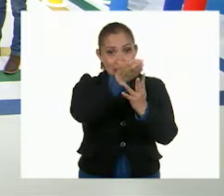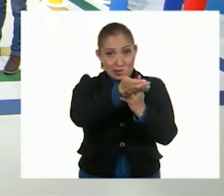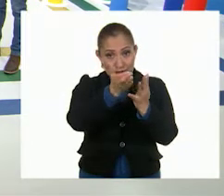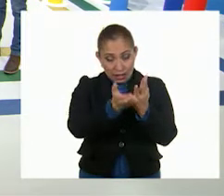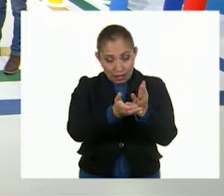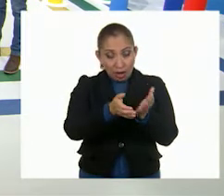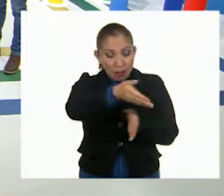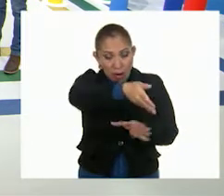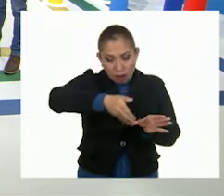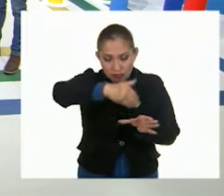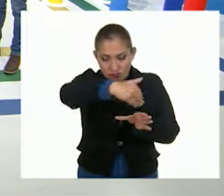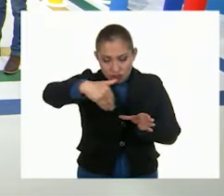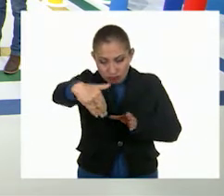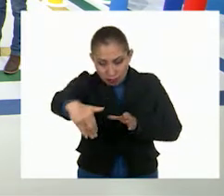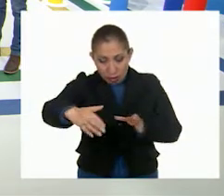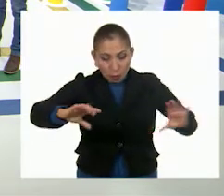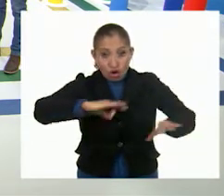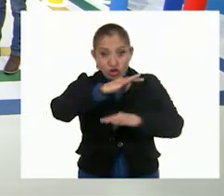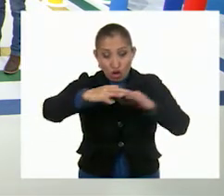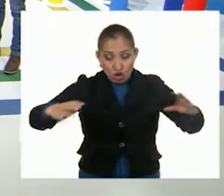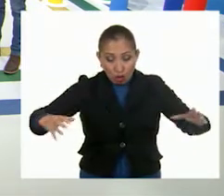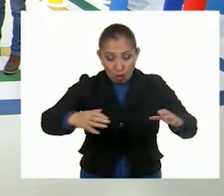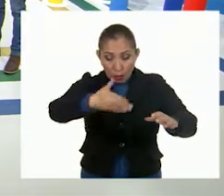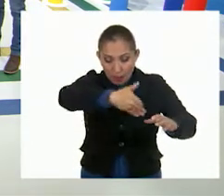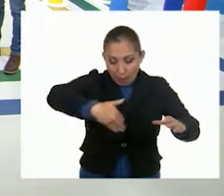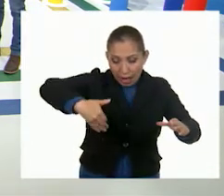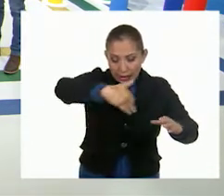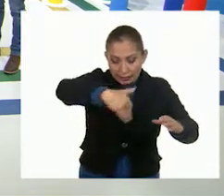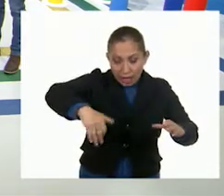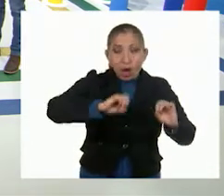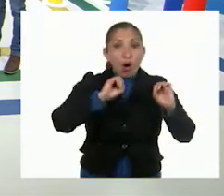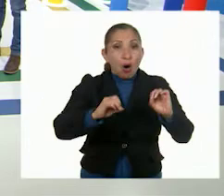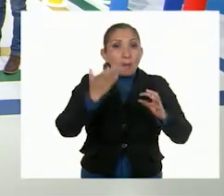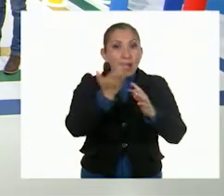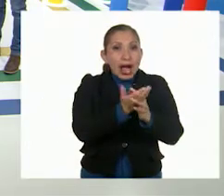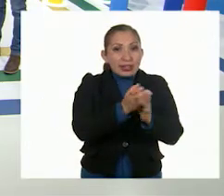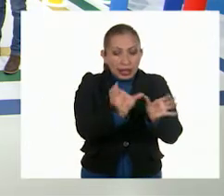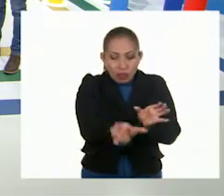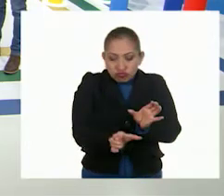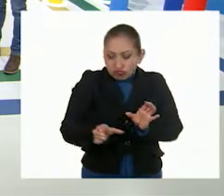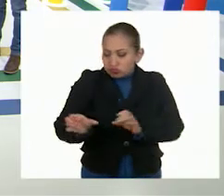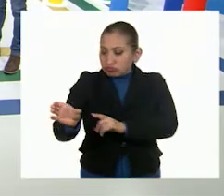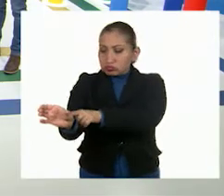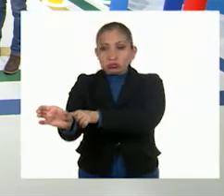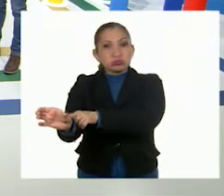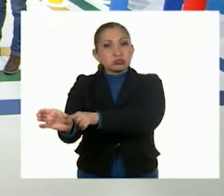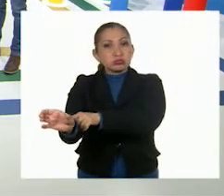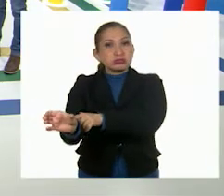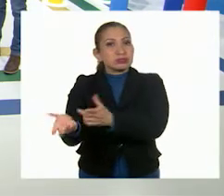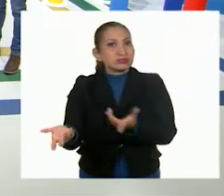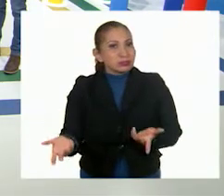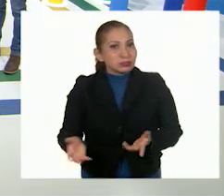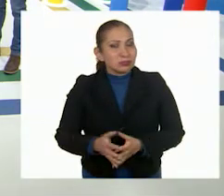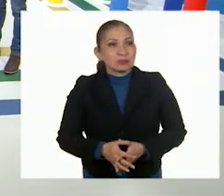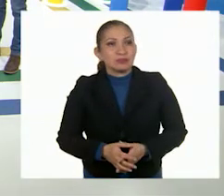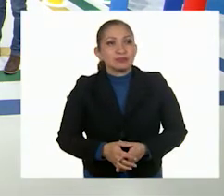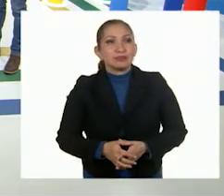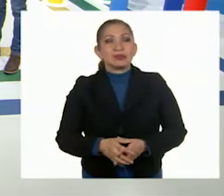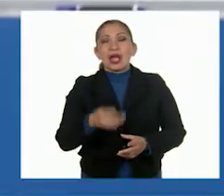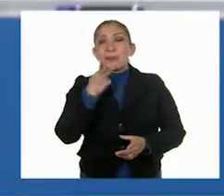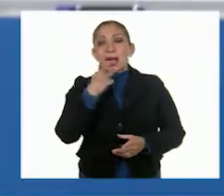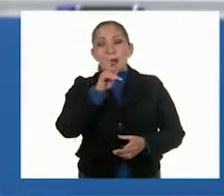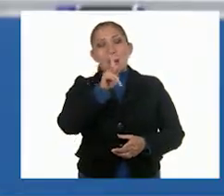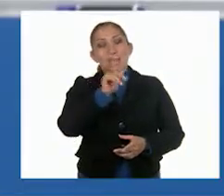y como una porción de todo, así es. Muy bien, Juan Carlos. Muy bien, maestra. Perfecto. Uh-huh. Sí, porque están hablando